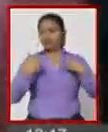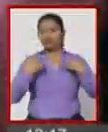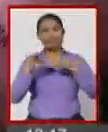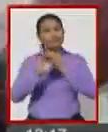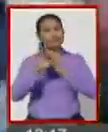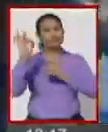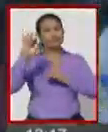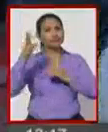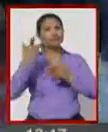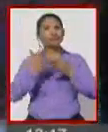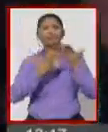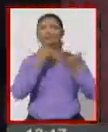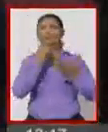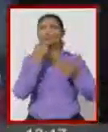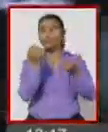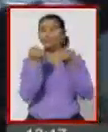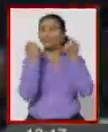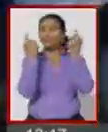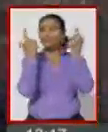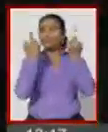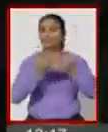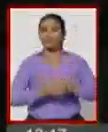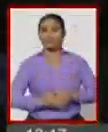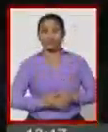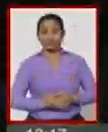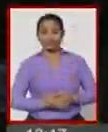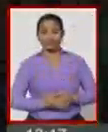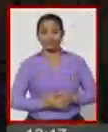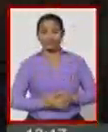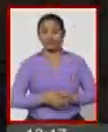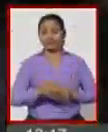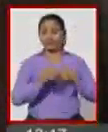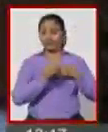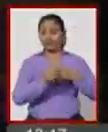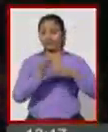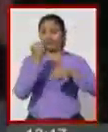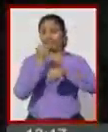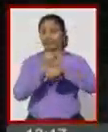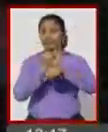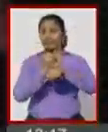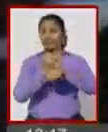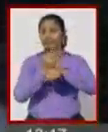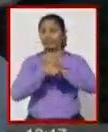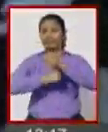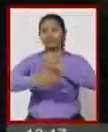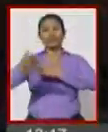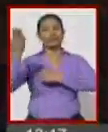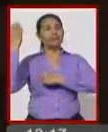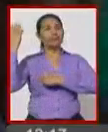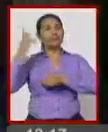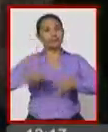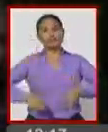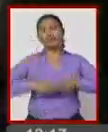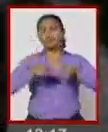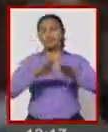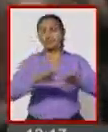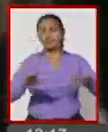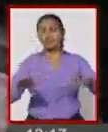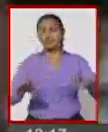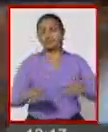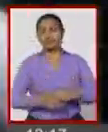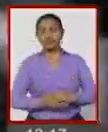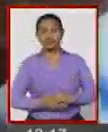pastor. ¿Qué es usted entonces? Estoy sorprendido de esto. ¿No pastoreaba una iglesia? No, hace años. ¿La denuncia de las menores?